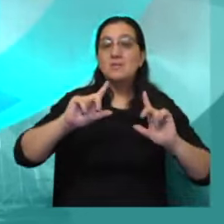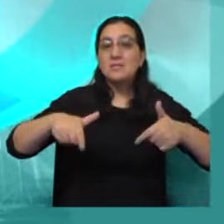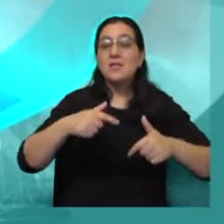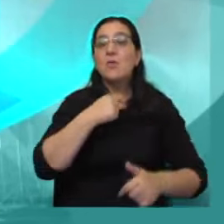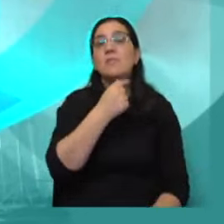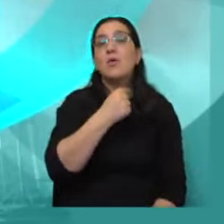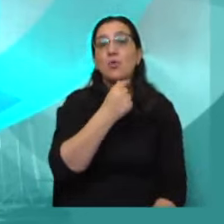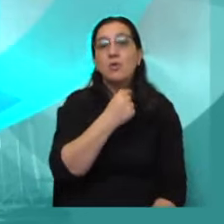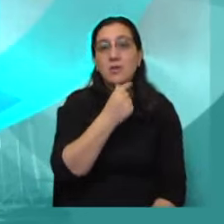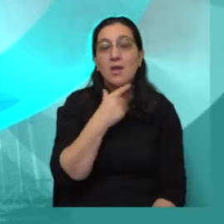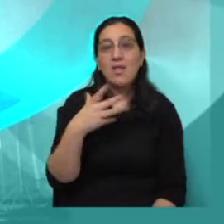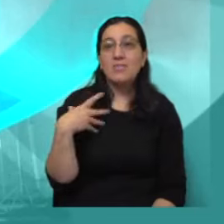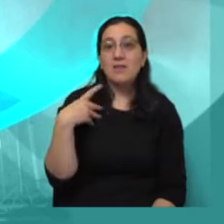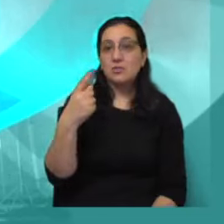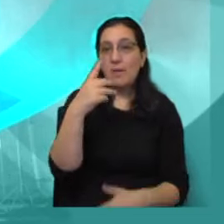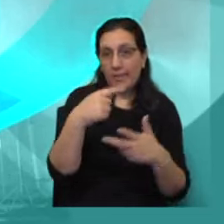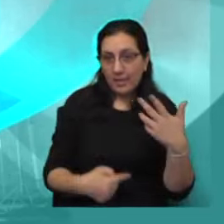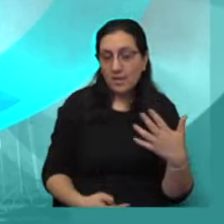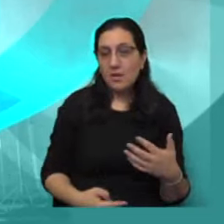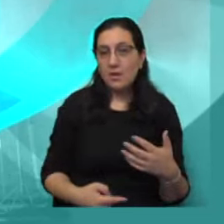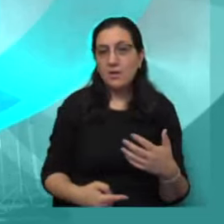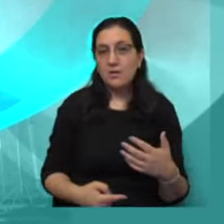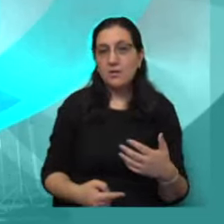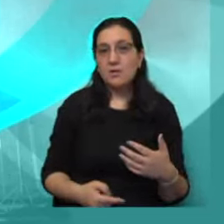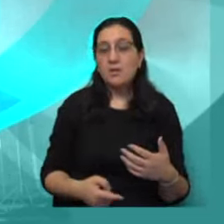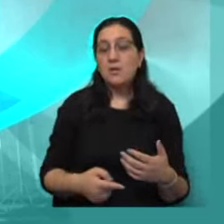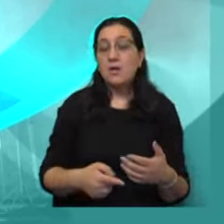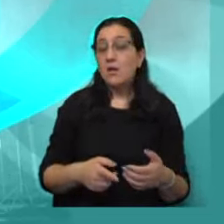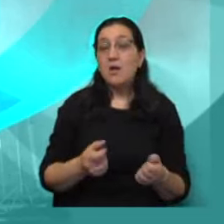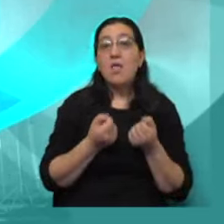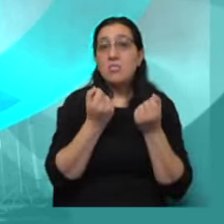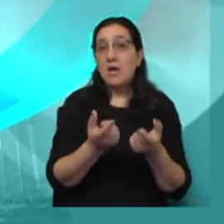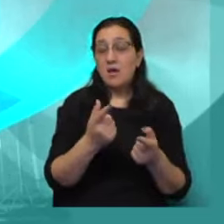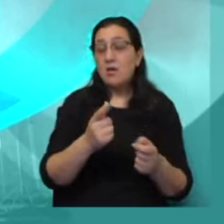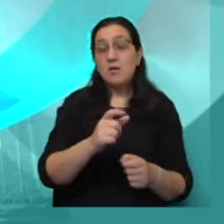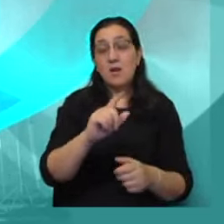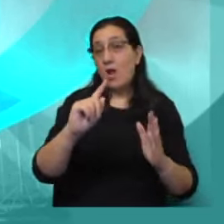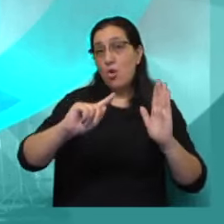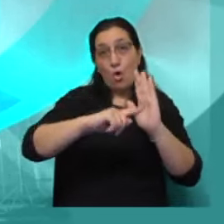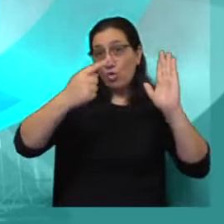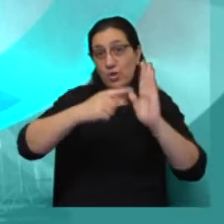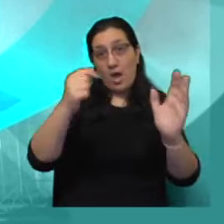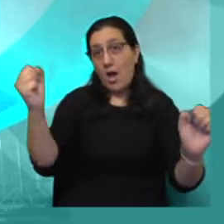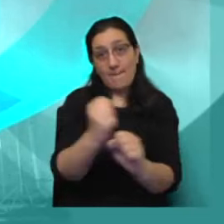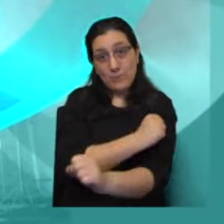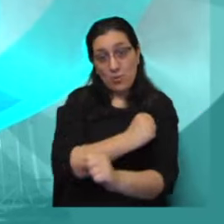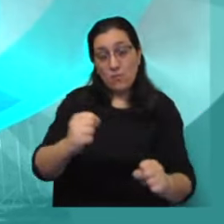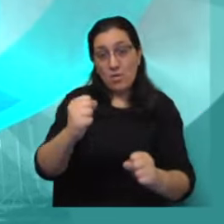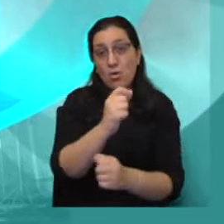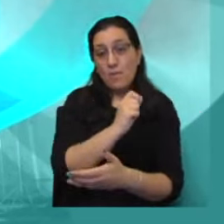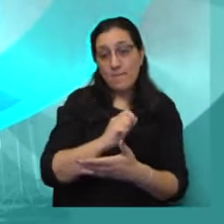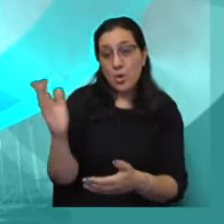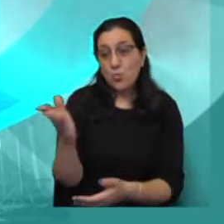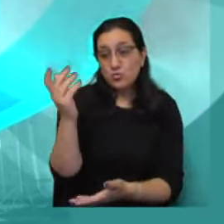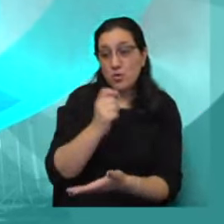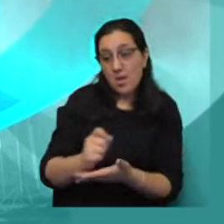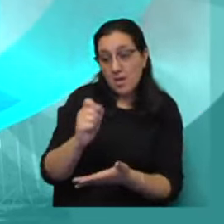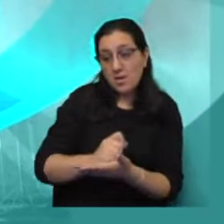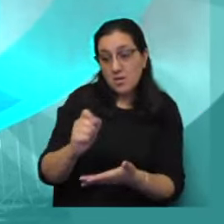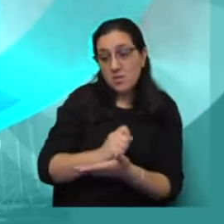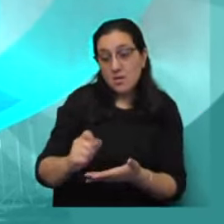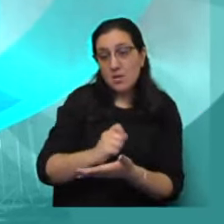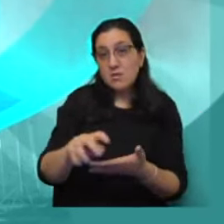pedagogía, la dirección resuelve otorgar la calificación de aprobado en el área de producción escrita y organización textual a aquellos